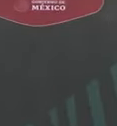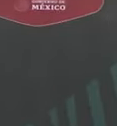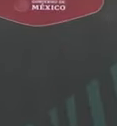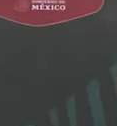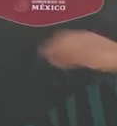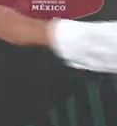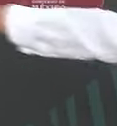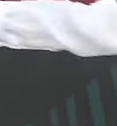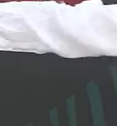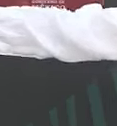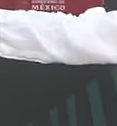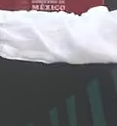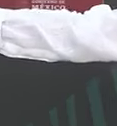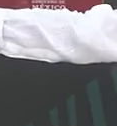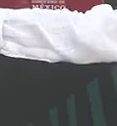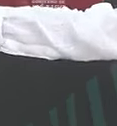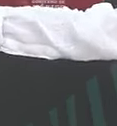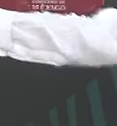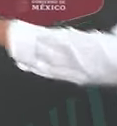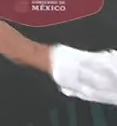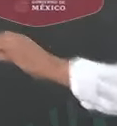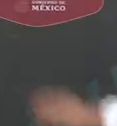presidente constitucional de los pueblos,